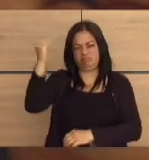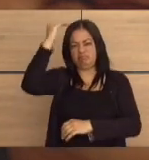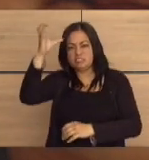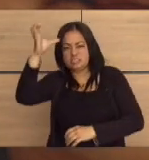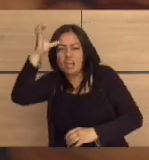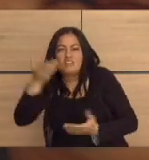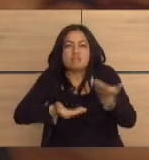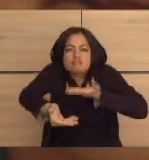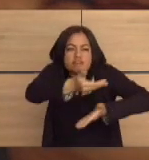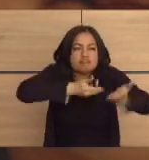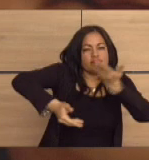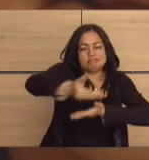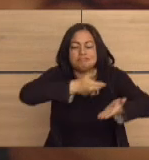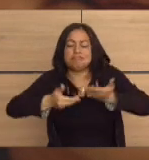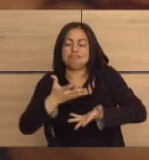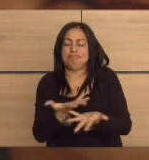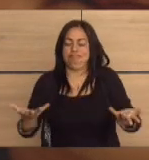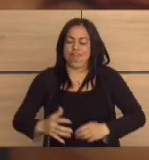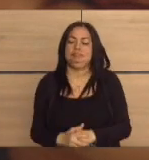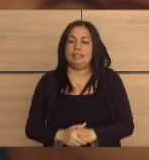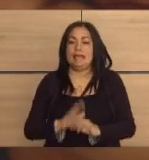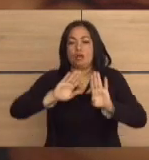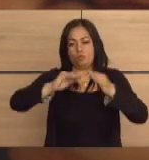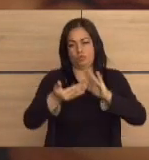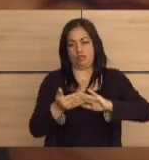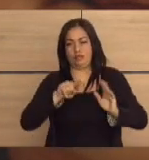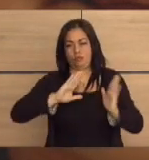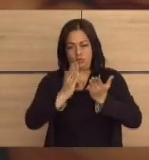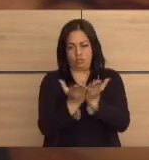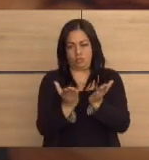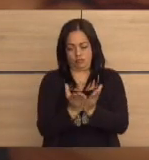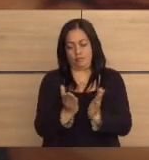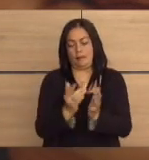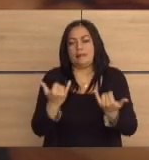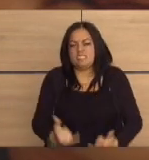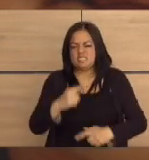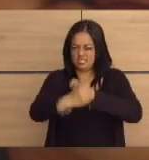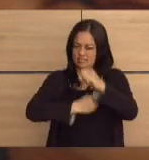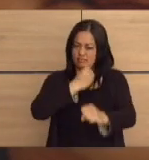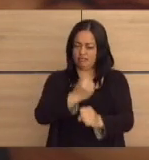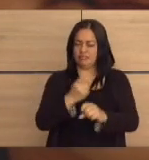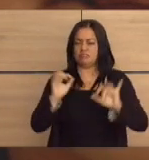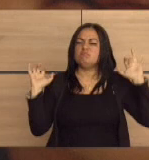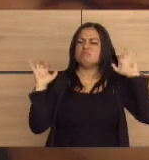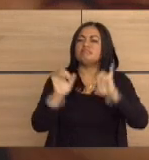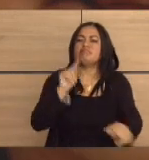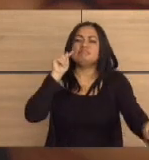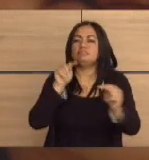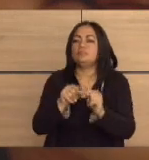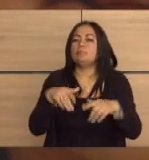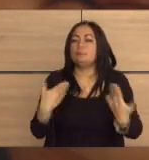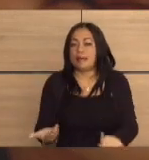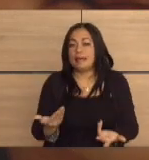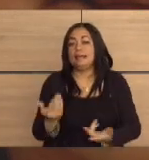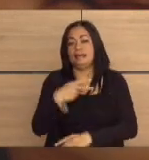directamente la política educativa. Este año, pues la misión y el sentir de este encuentro va en torno a la conmemoración